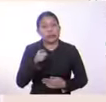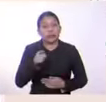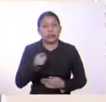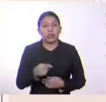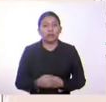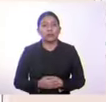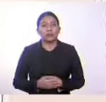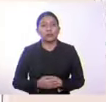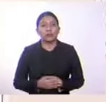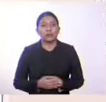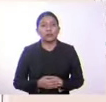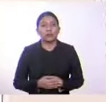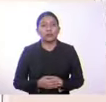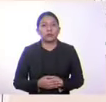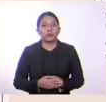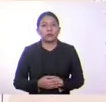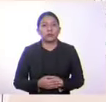de figuras